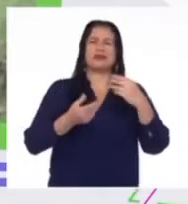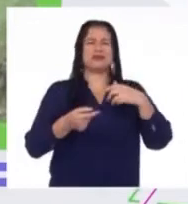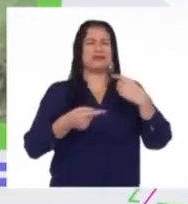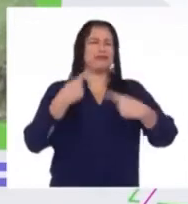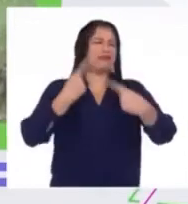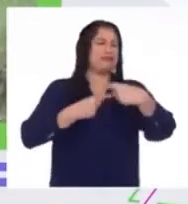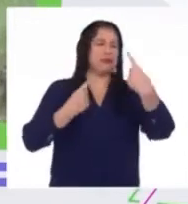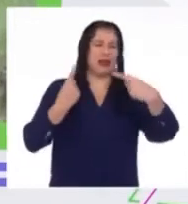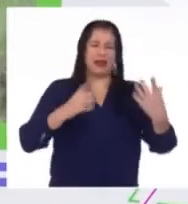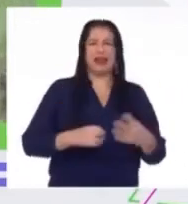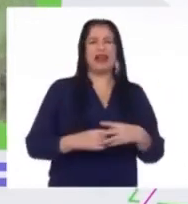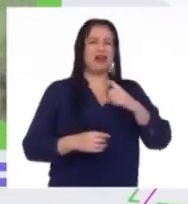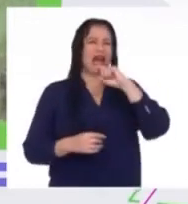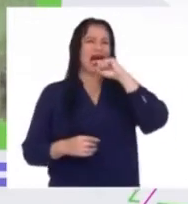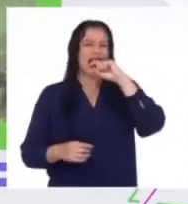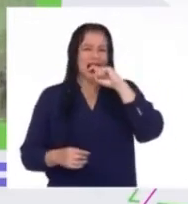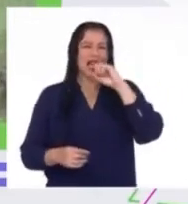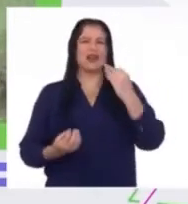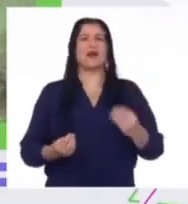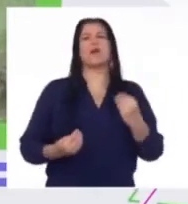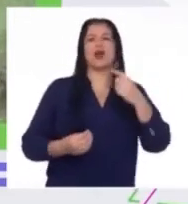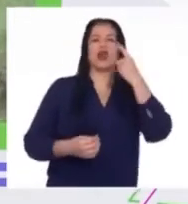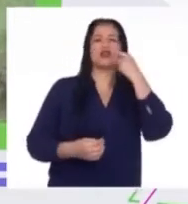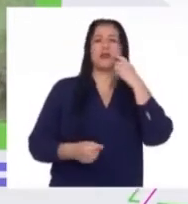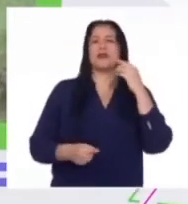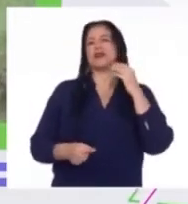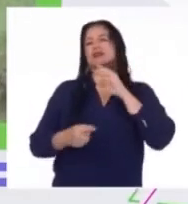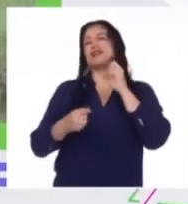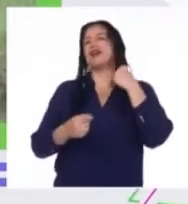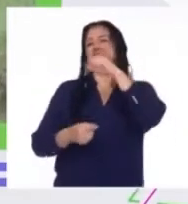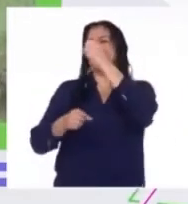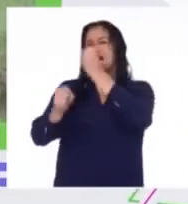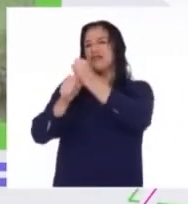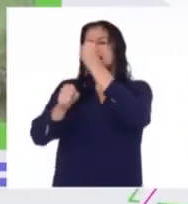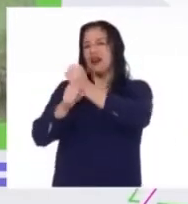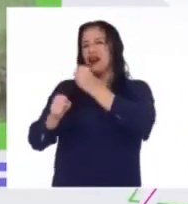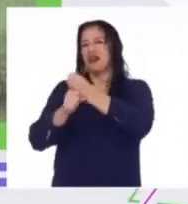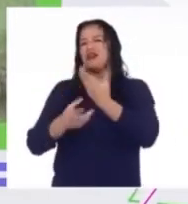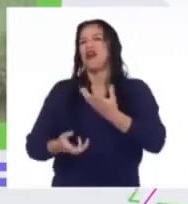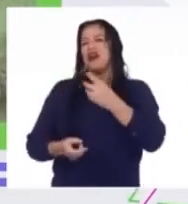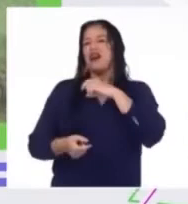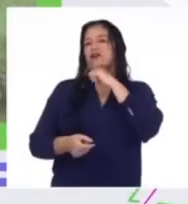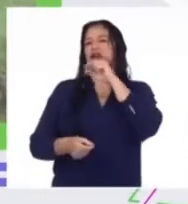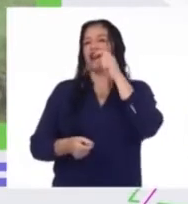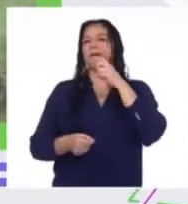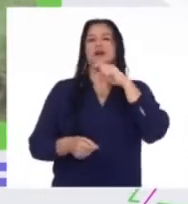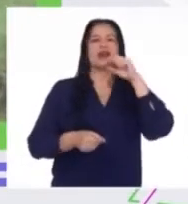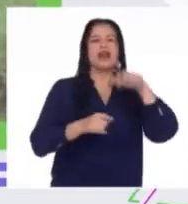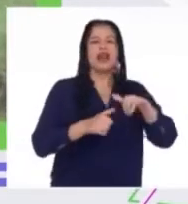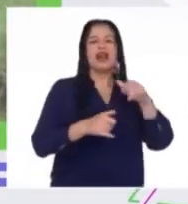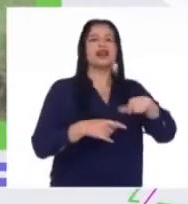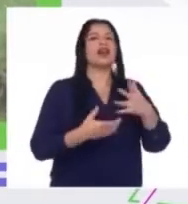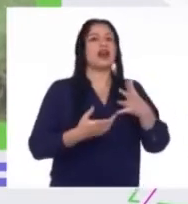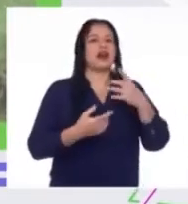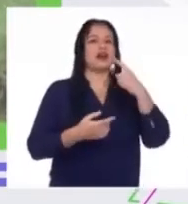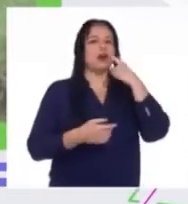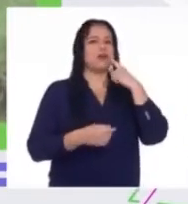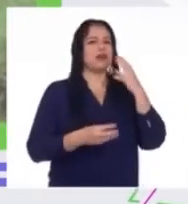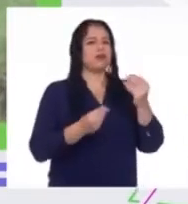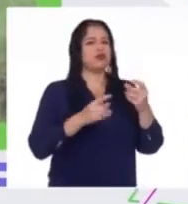mucho peleas, celos. Lo maltratan mucho a mujer, pero las mujeres aquí